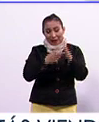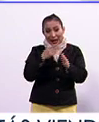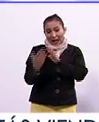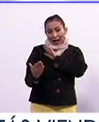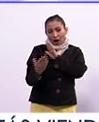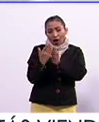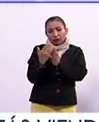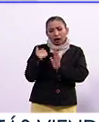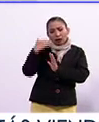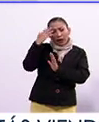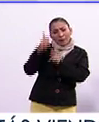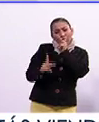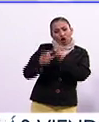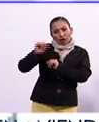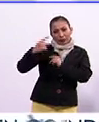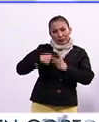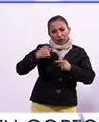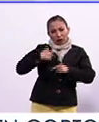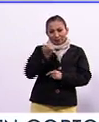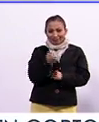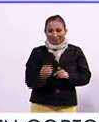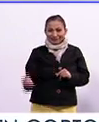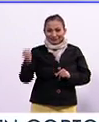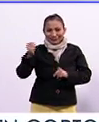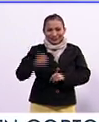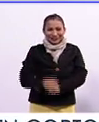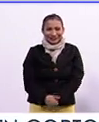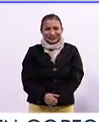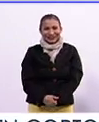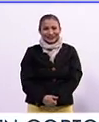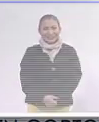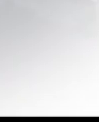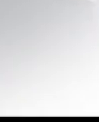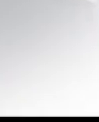emisión de En Corto, donde platicaremos con otro mexicano destacado.